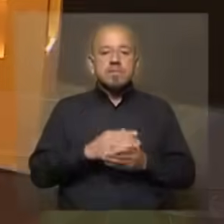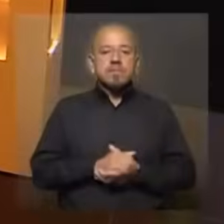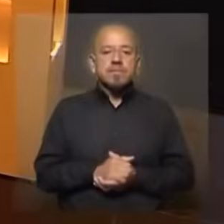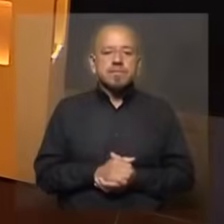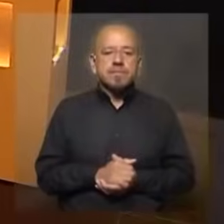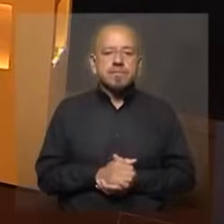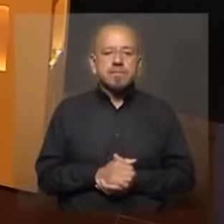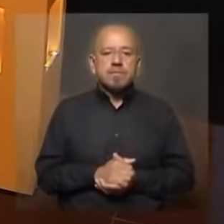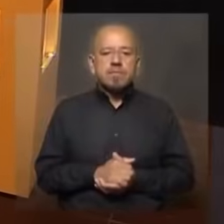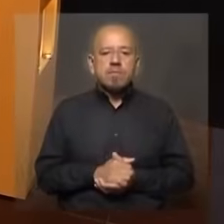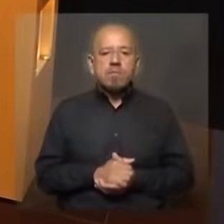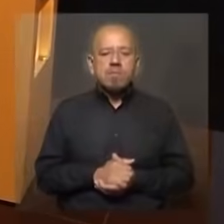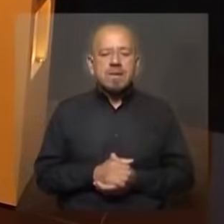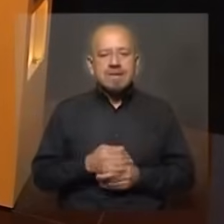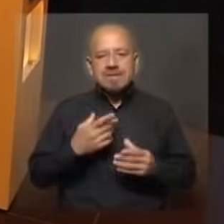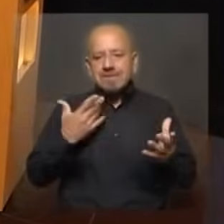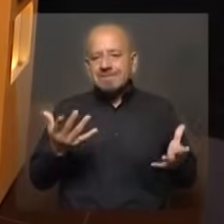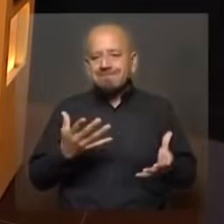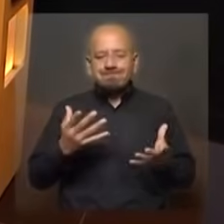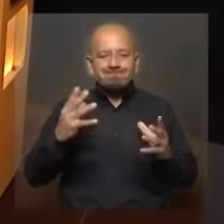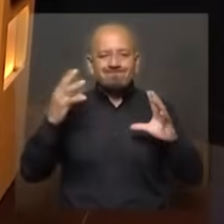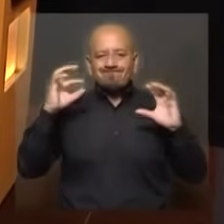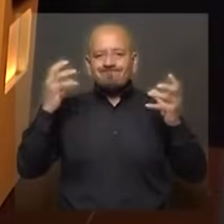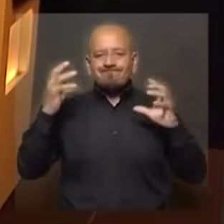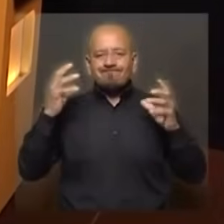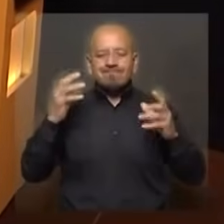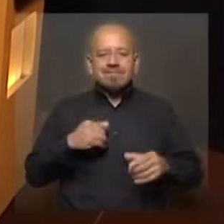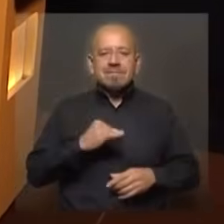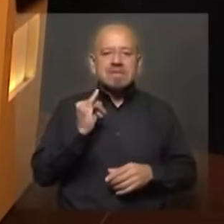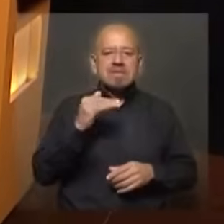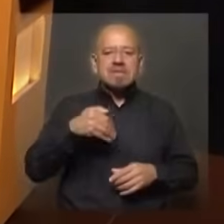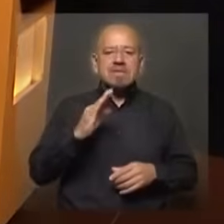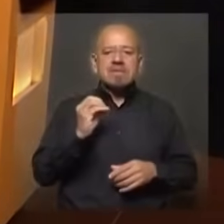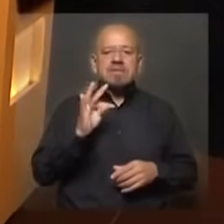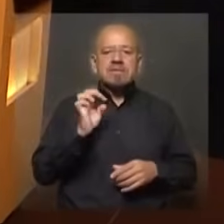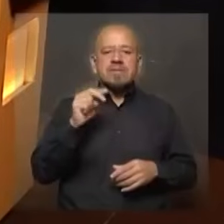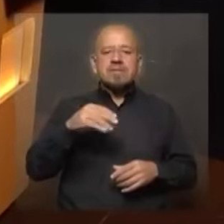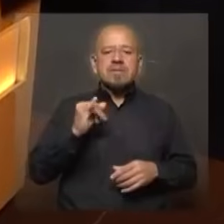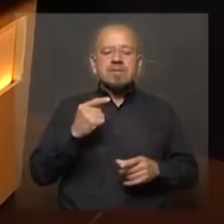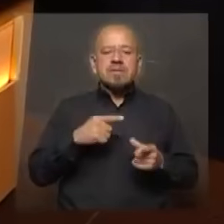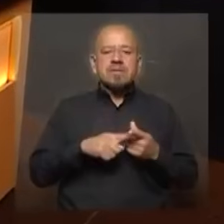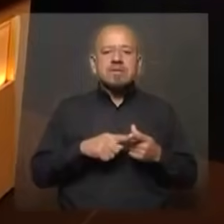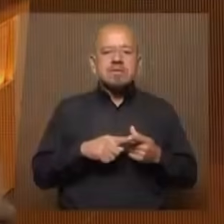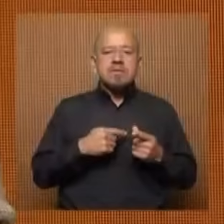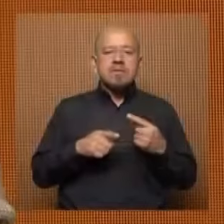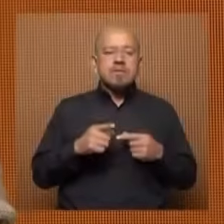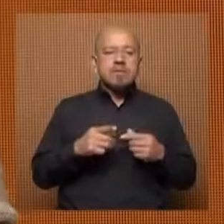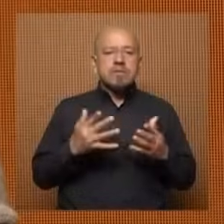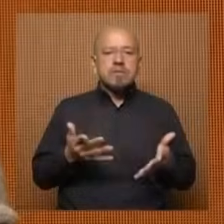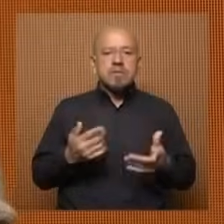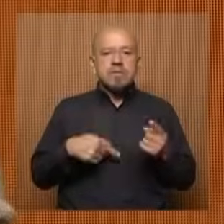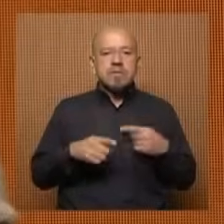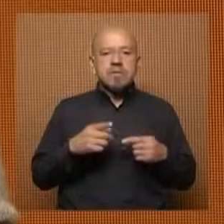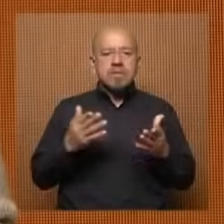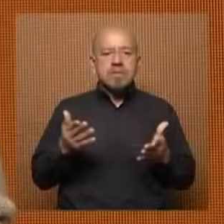Rabia, impotencia Y sobre todo un cinchón de